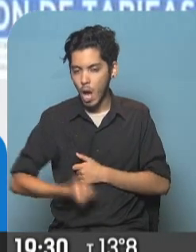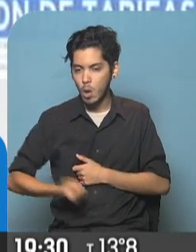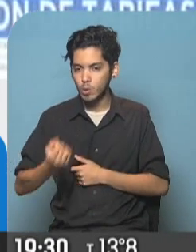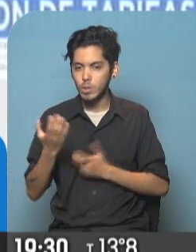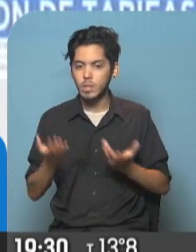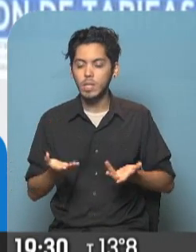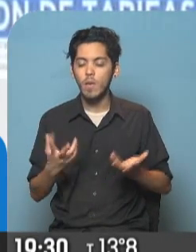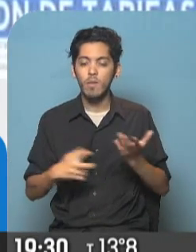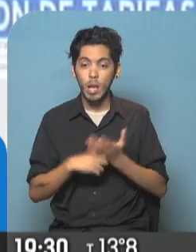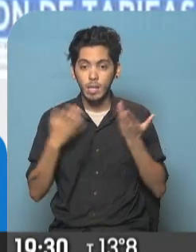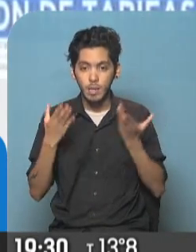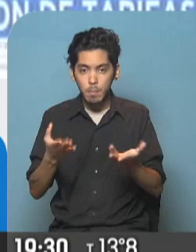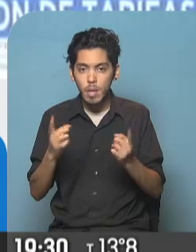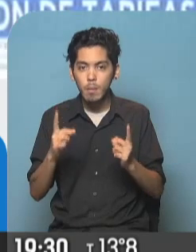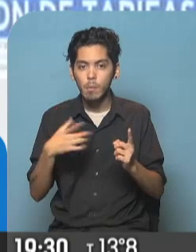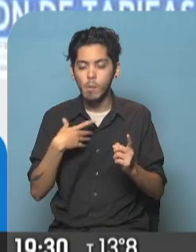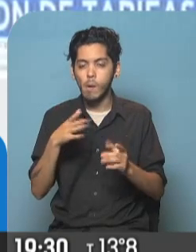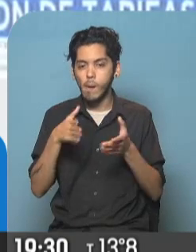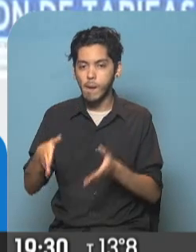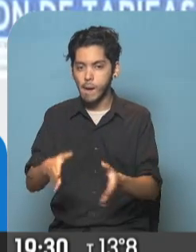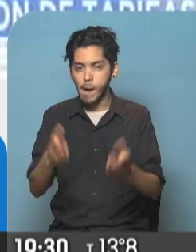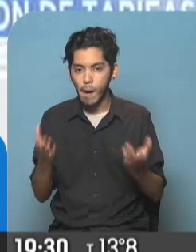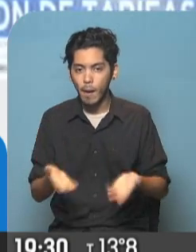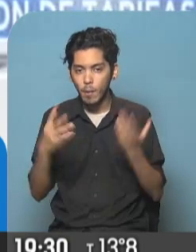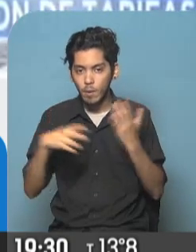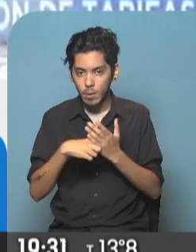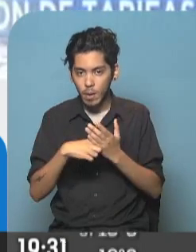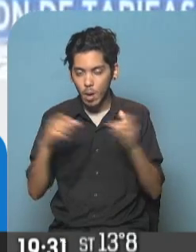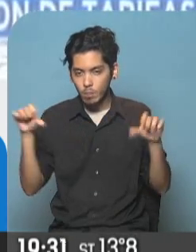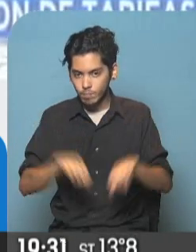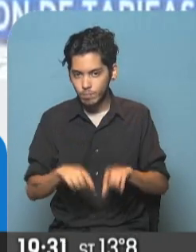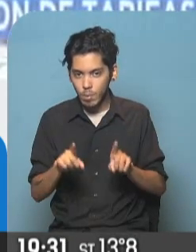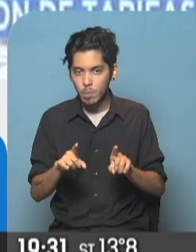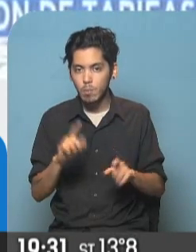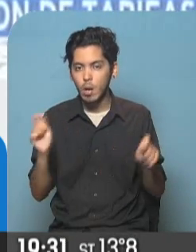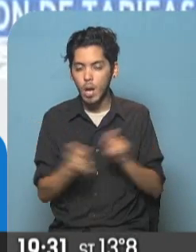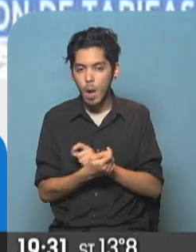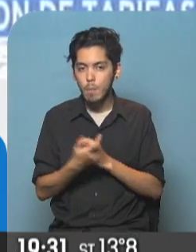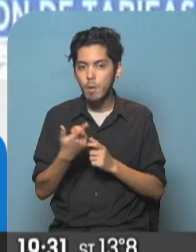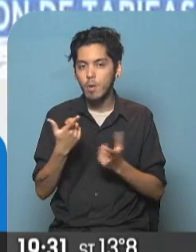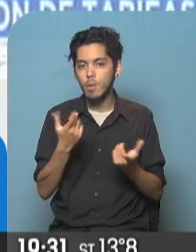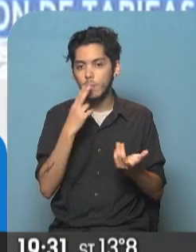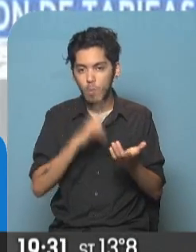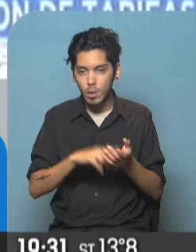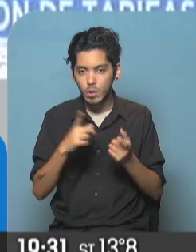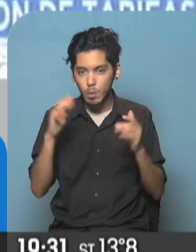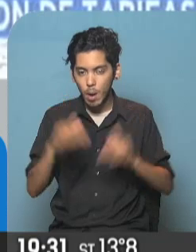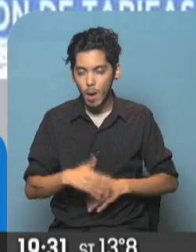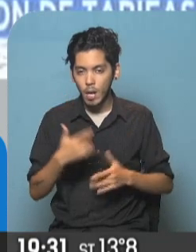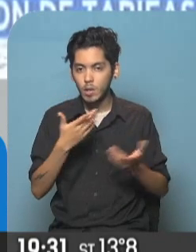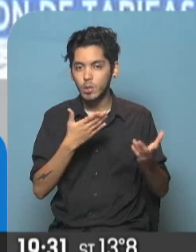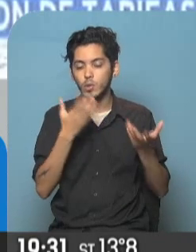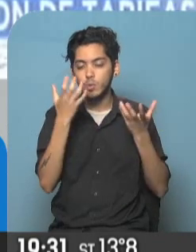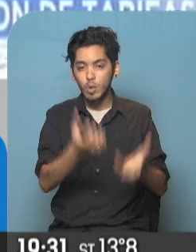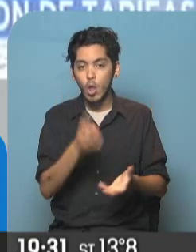promete este sendero de ajuste fiscal recae en la recomposición tarifaria para bajar los subsidios recuerde en 2015